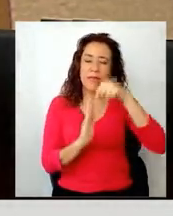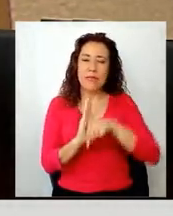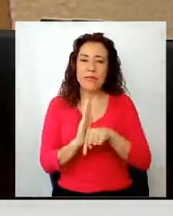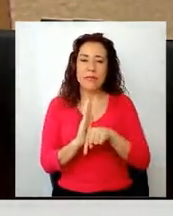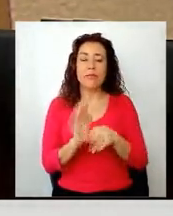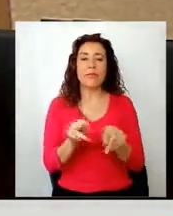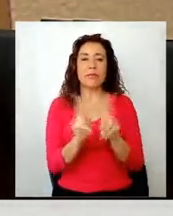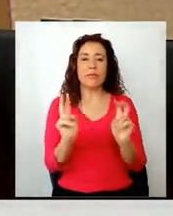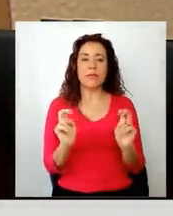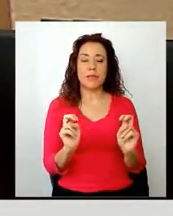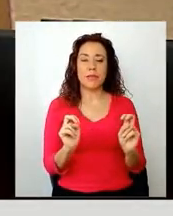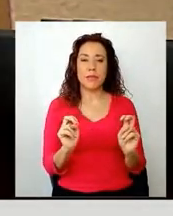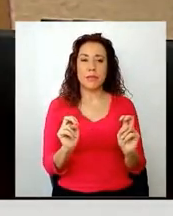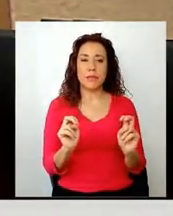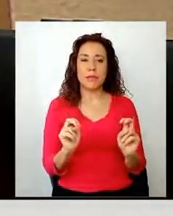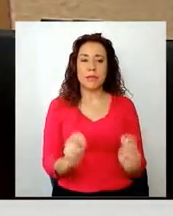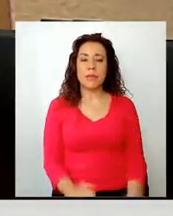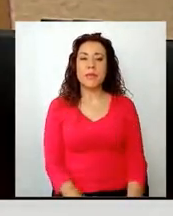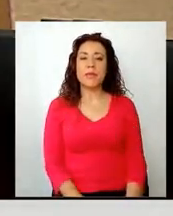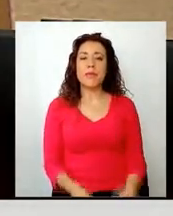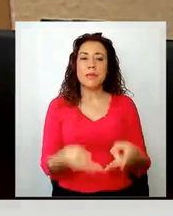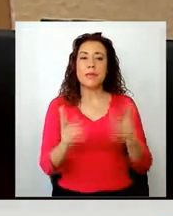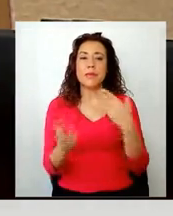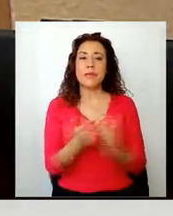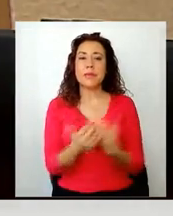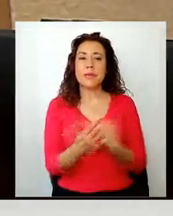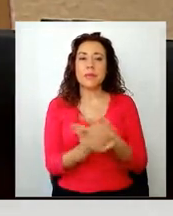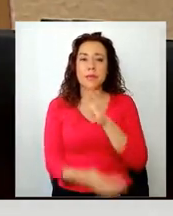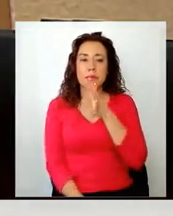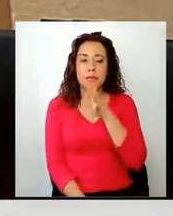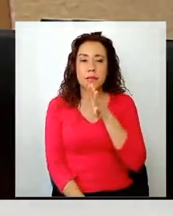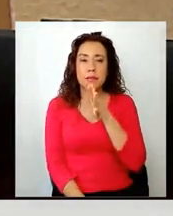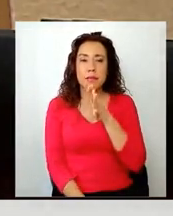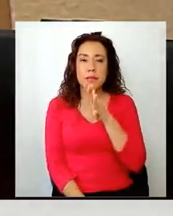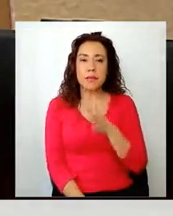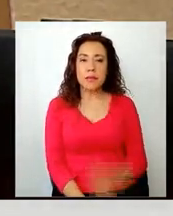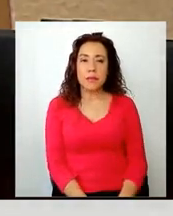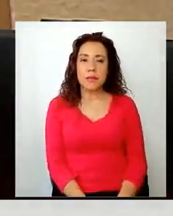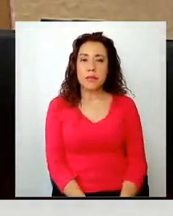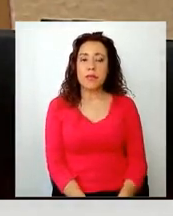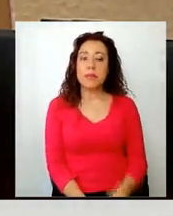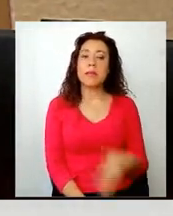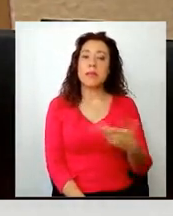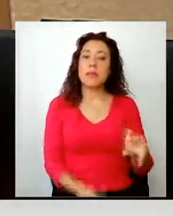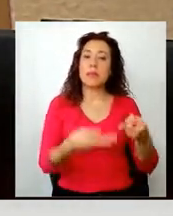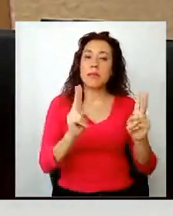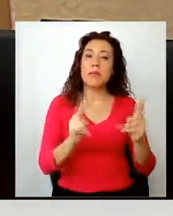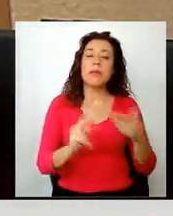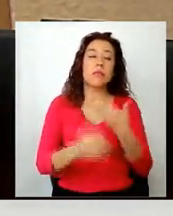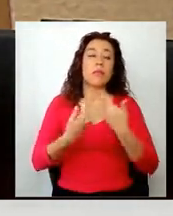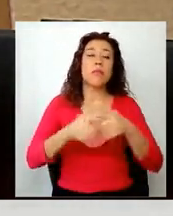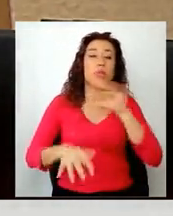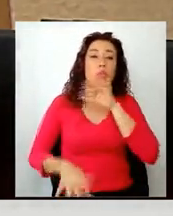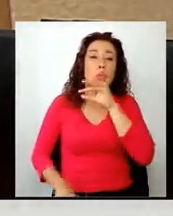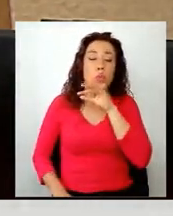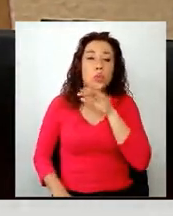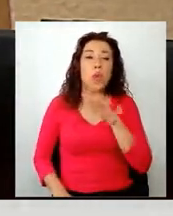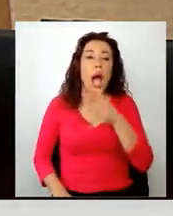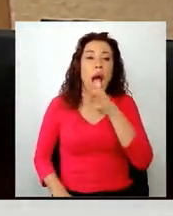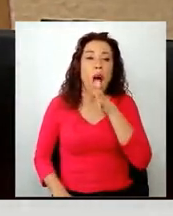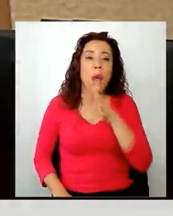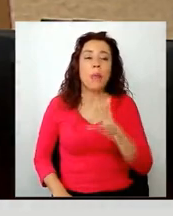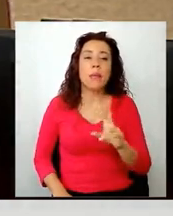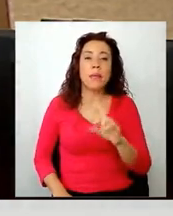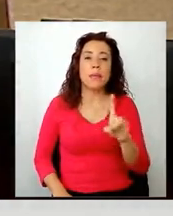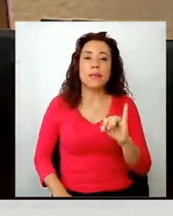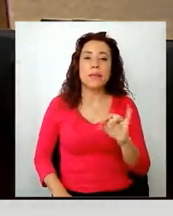el derecho de aprovechamiento de agua del titular le da derecho para darle a cualquier uso después a las aguas residuales en este caso